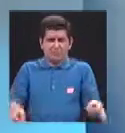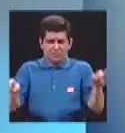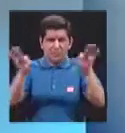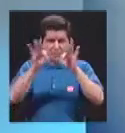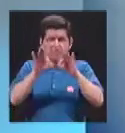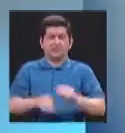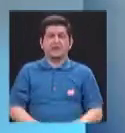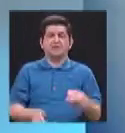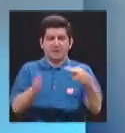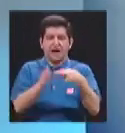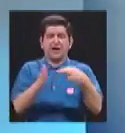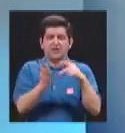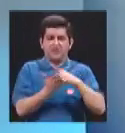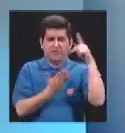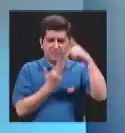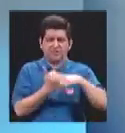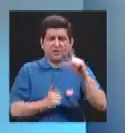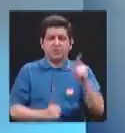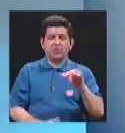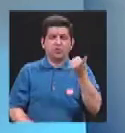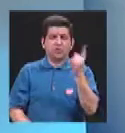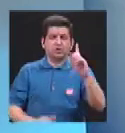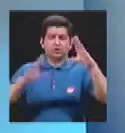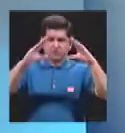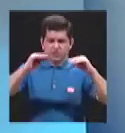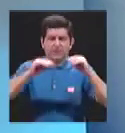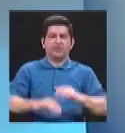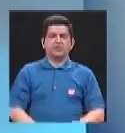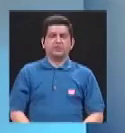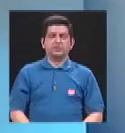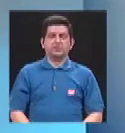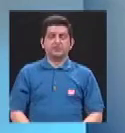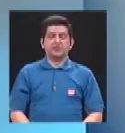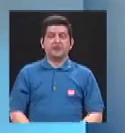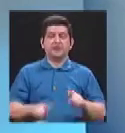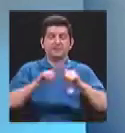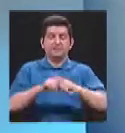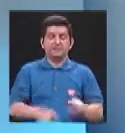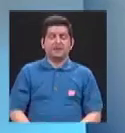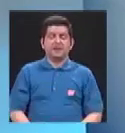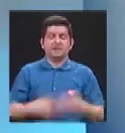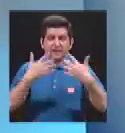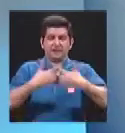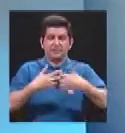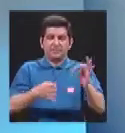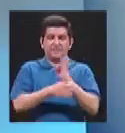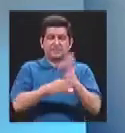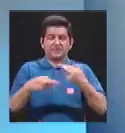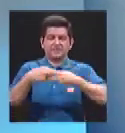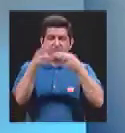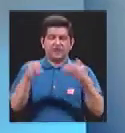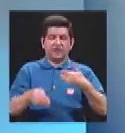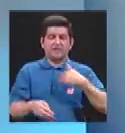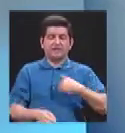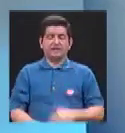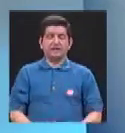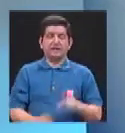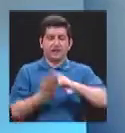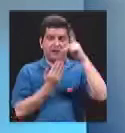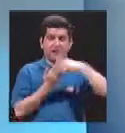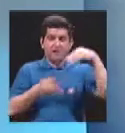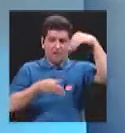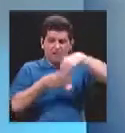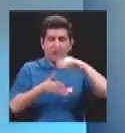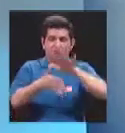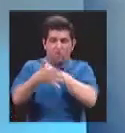aporte significativo en cuanto a que repite este programa los lunes a las 11 de la noche, y a las televisoras regionales que también en su programación tienen al Lunes de